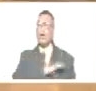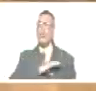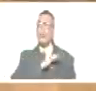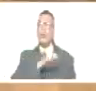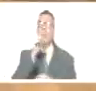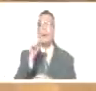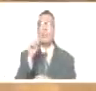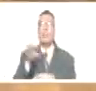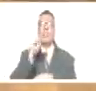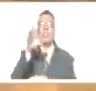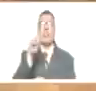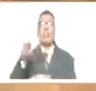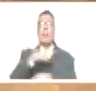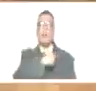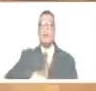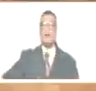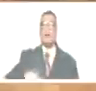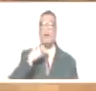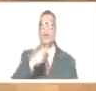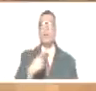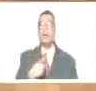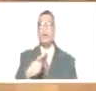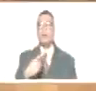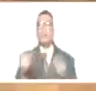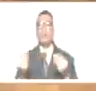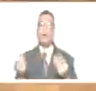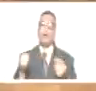compañero presidente, más peleada?